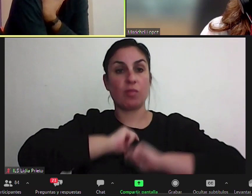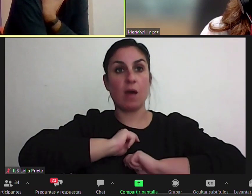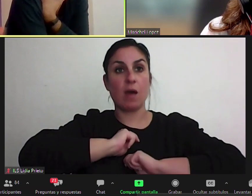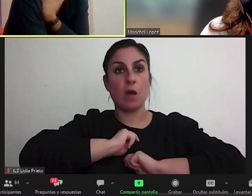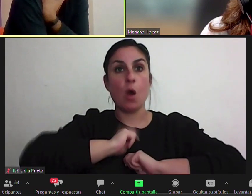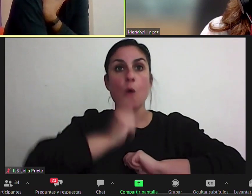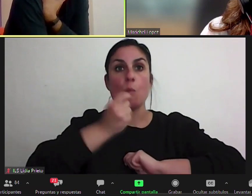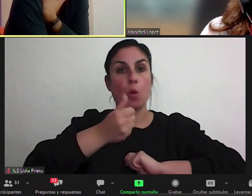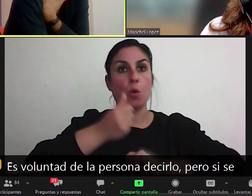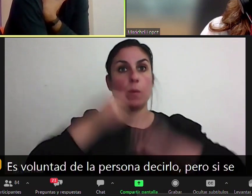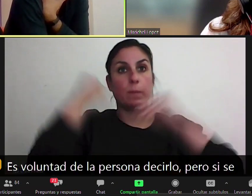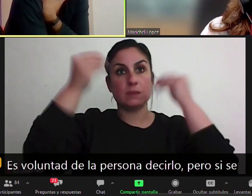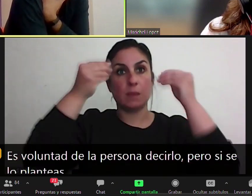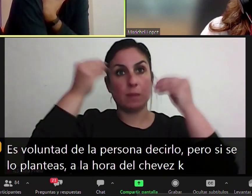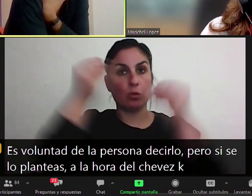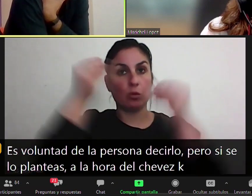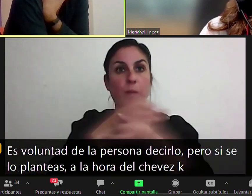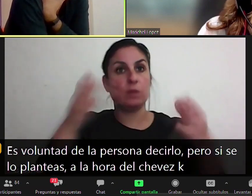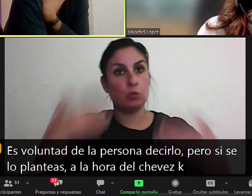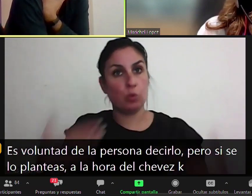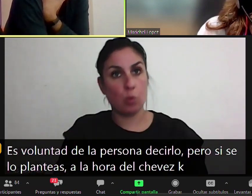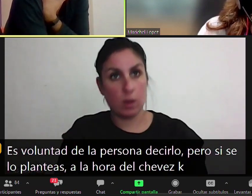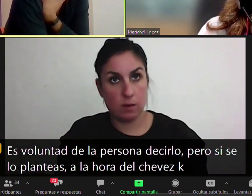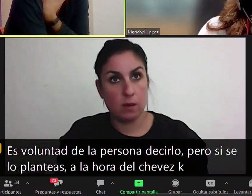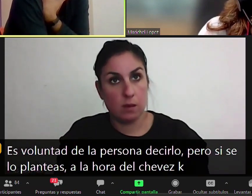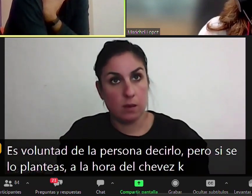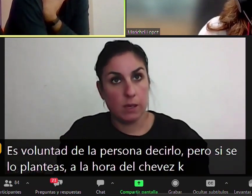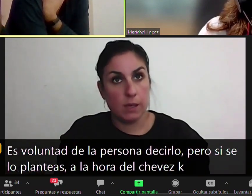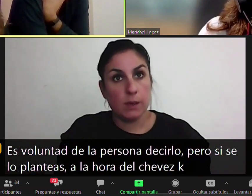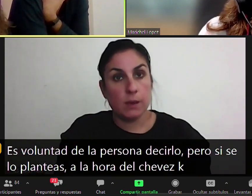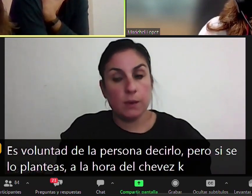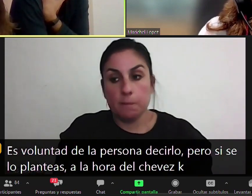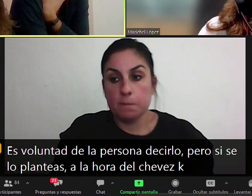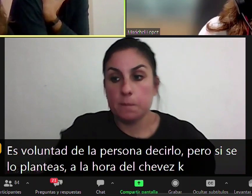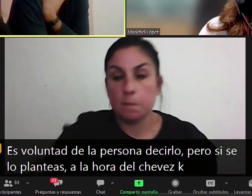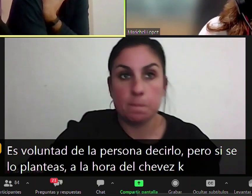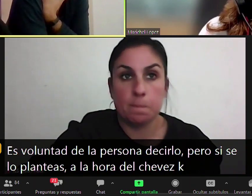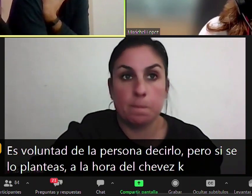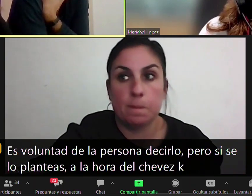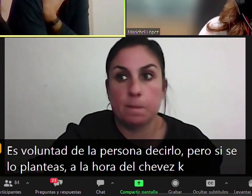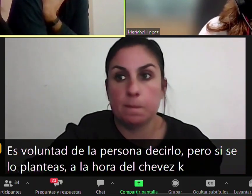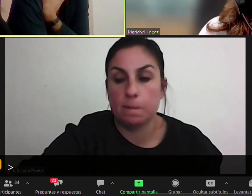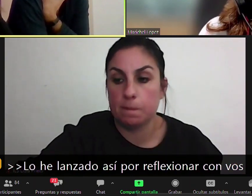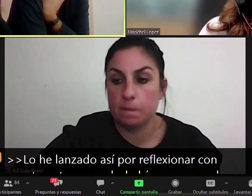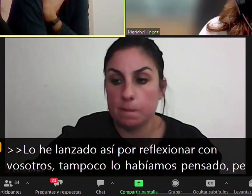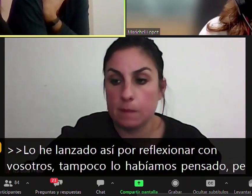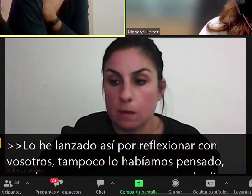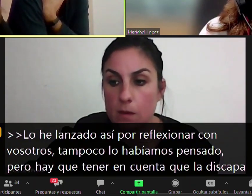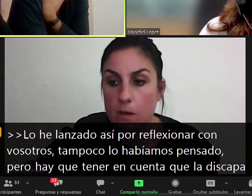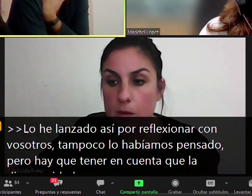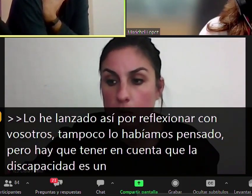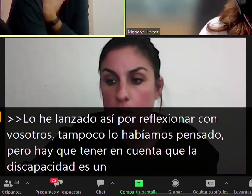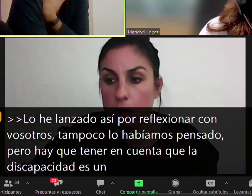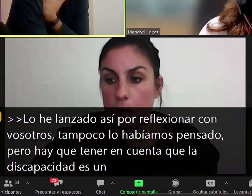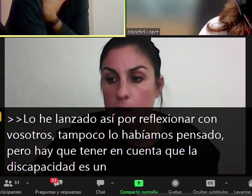esa actividad, si consideramos que es más de estar activo. Pues otra actividad que a lo mejor no toca, pero una actividad que sea de estar